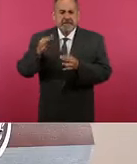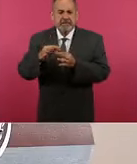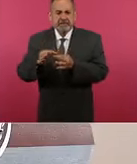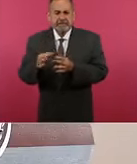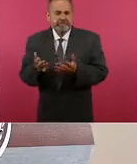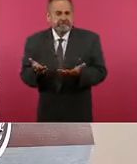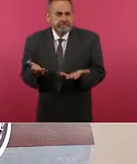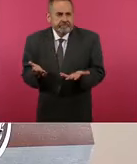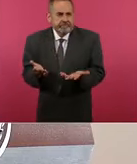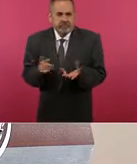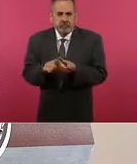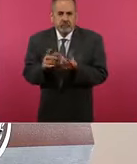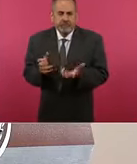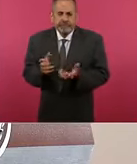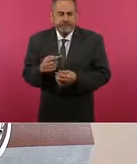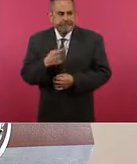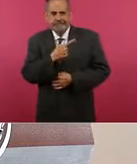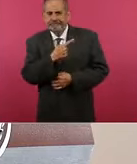Es distinto.